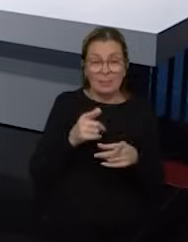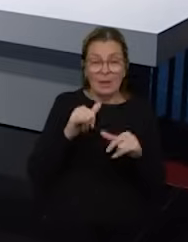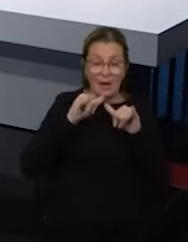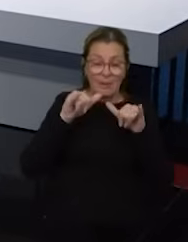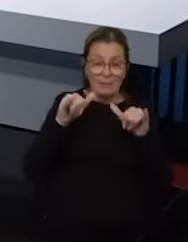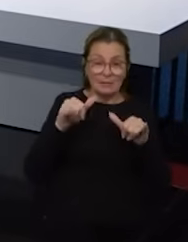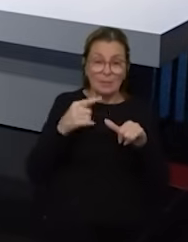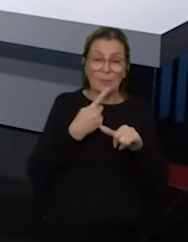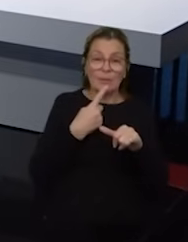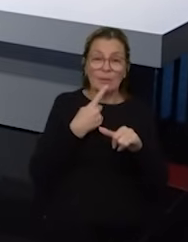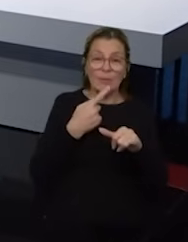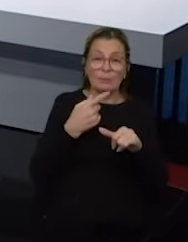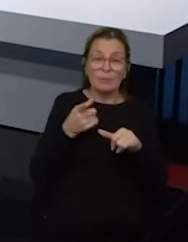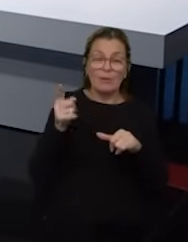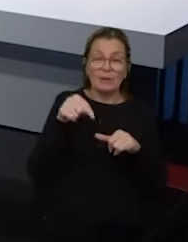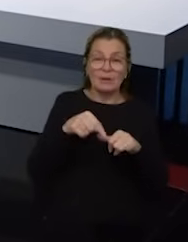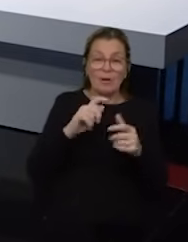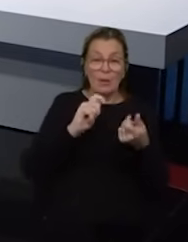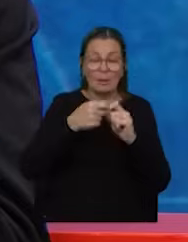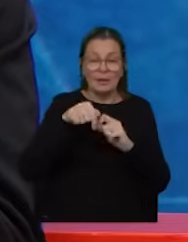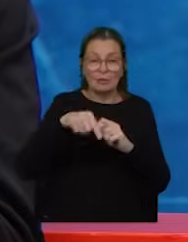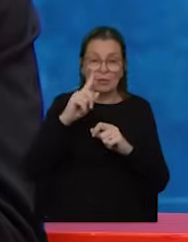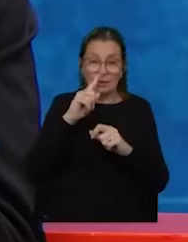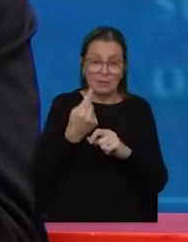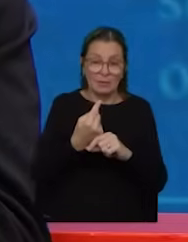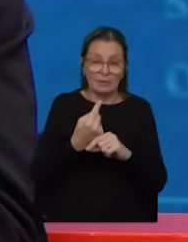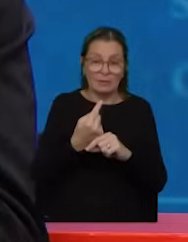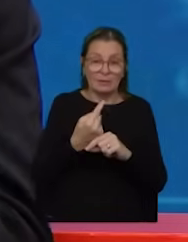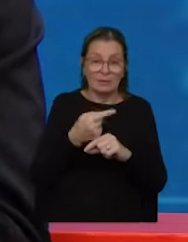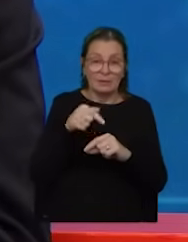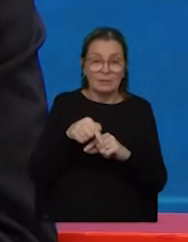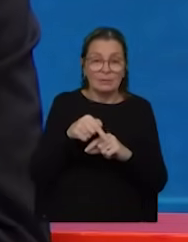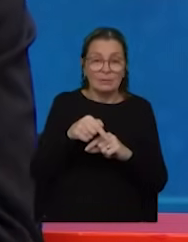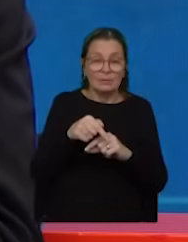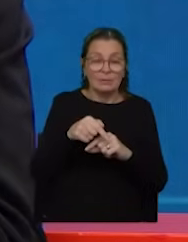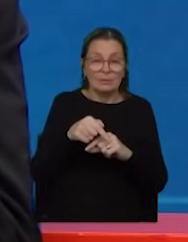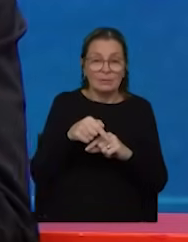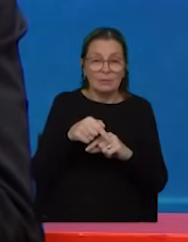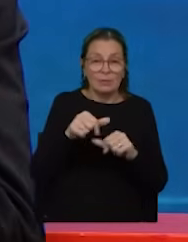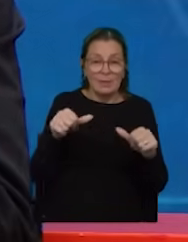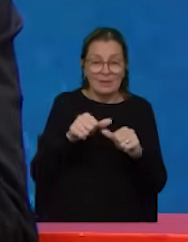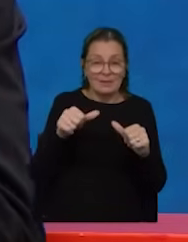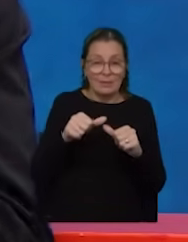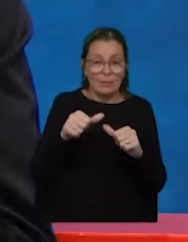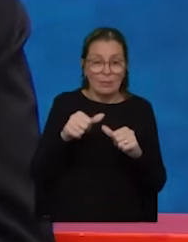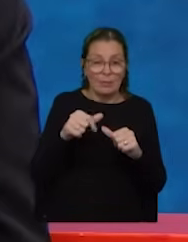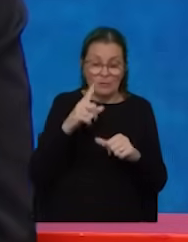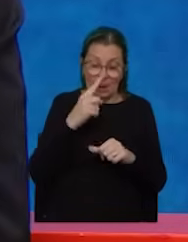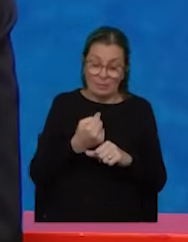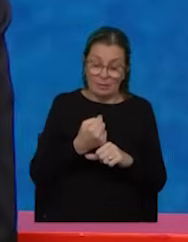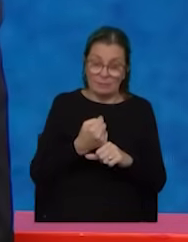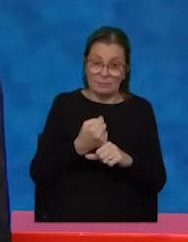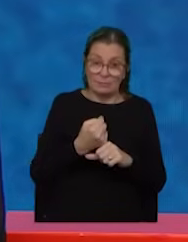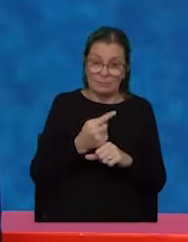campaña decir bueno nosotros vamos a venir y vamos a cambiar esto rápidamente no esto este lo hacemos en en un saque